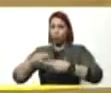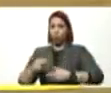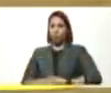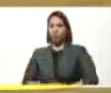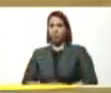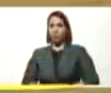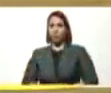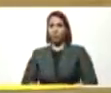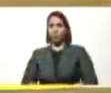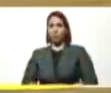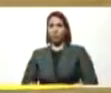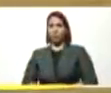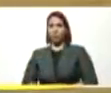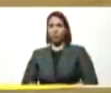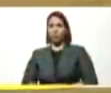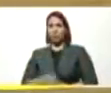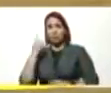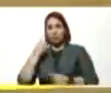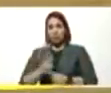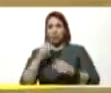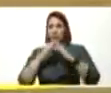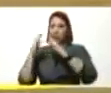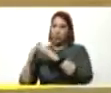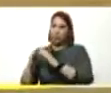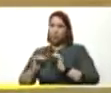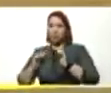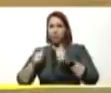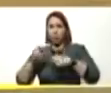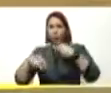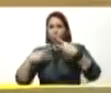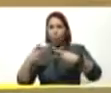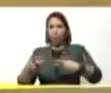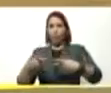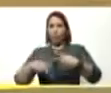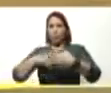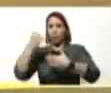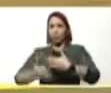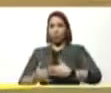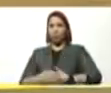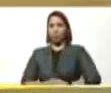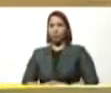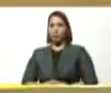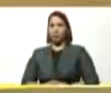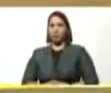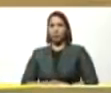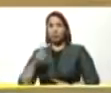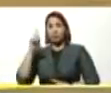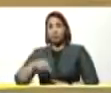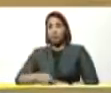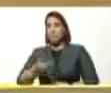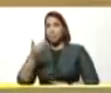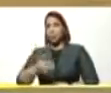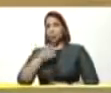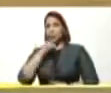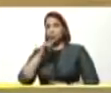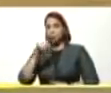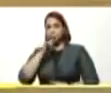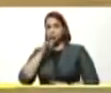que deben ser viviendas para el inicio de nuevos proyectos. También es importante resaltar que nosotros